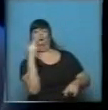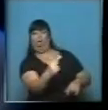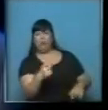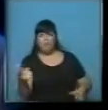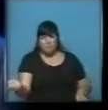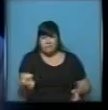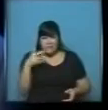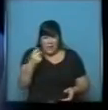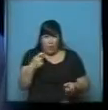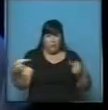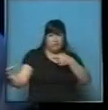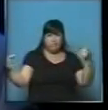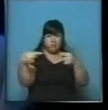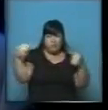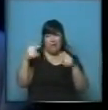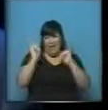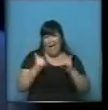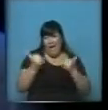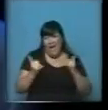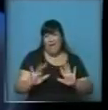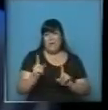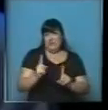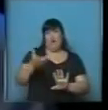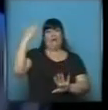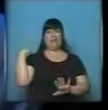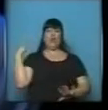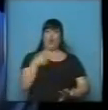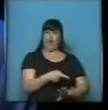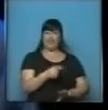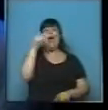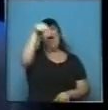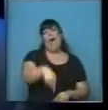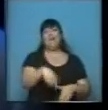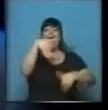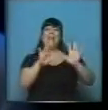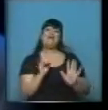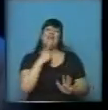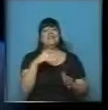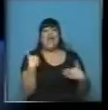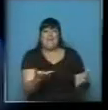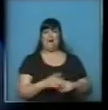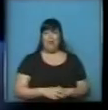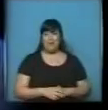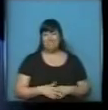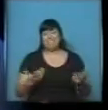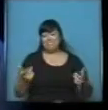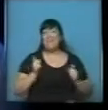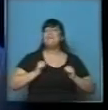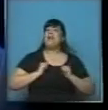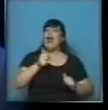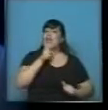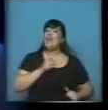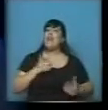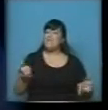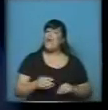cuenta de las contradicciones que hay. Todo lo que ayer estaba en contra, ahora porque estamos en una elección dice que está a favor. Todavía estoy esperando la